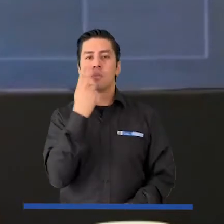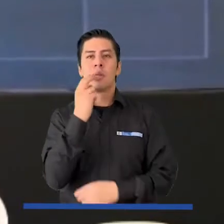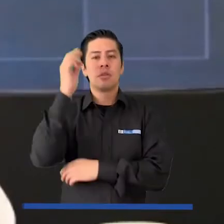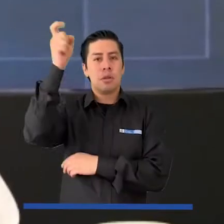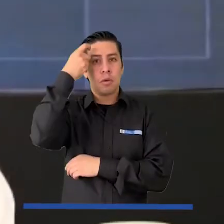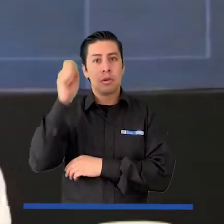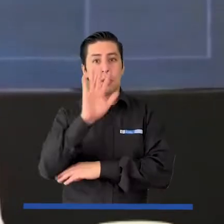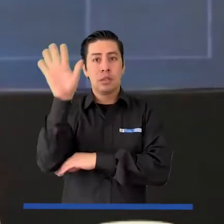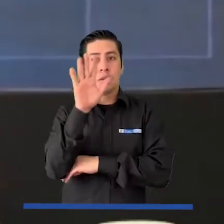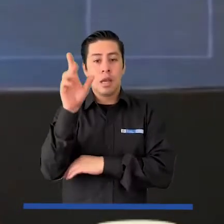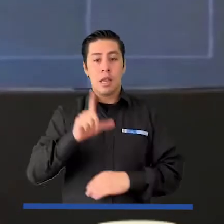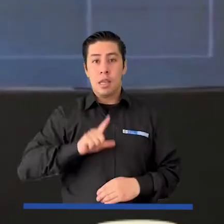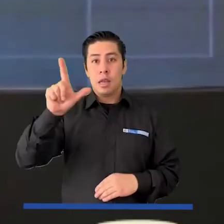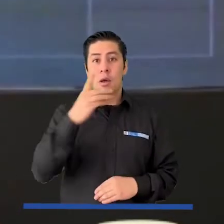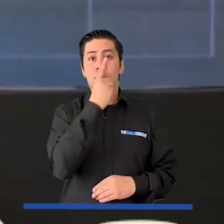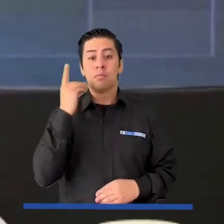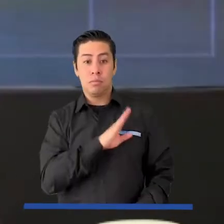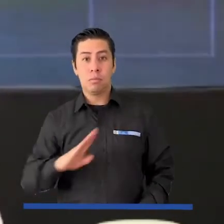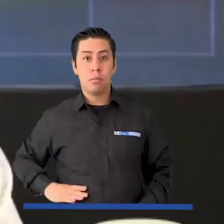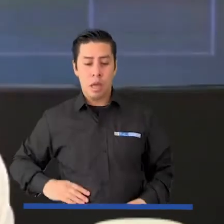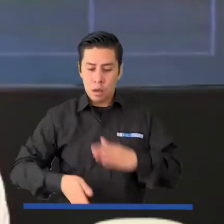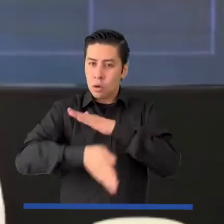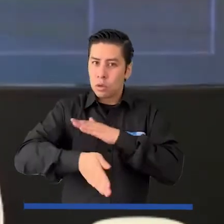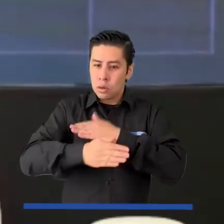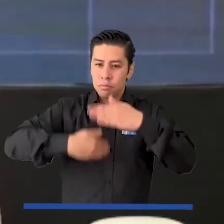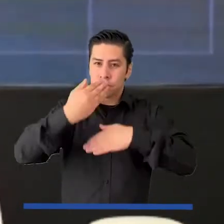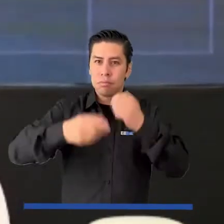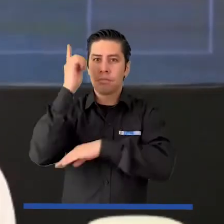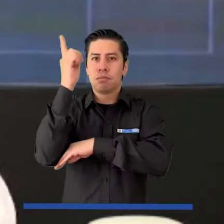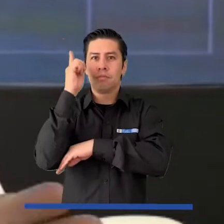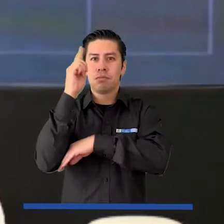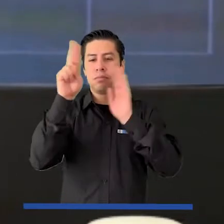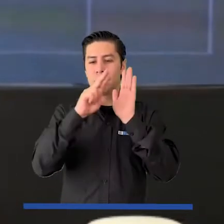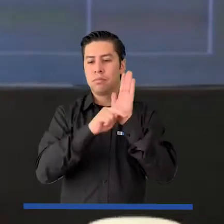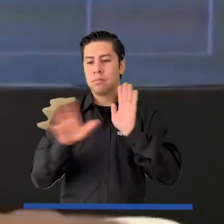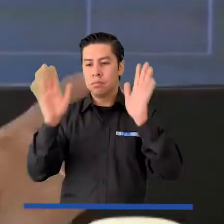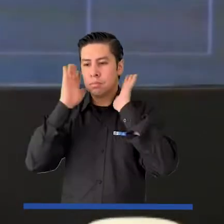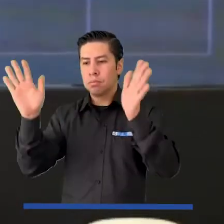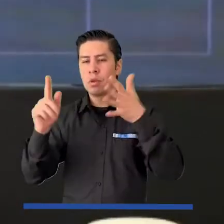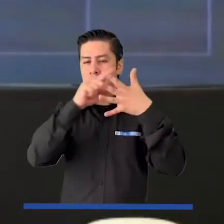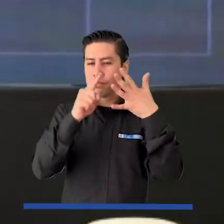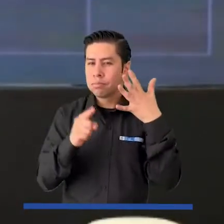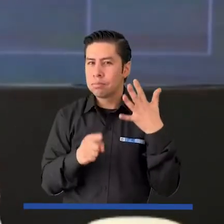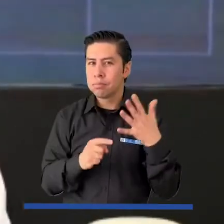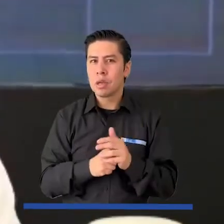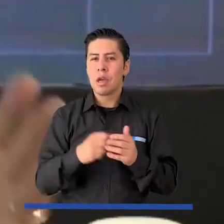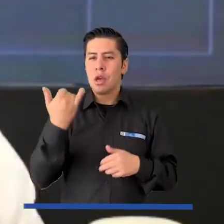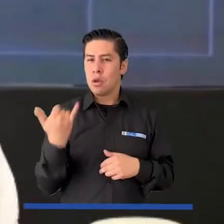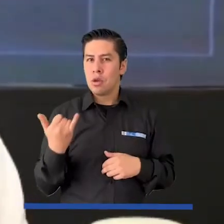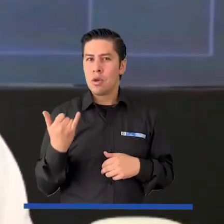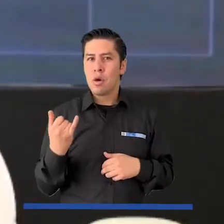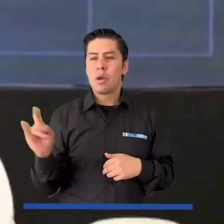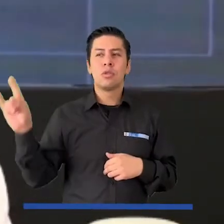Gobierno Nacional, en cabeza del presidente Iván Duque, en avanzar en la política pública de atención a víctimas, en cada uno de los componentes. Hoy